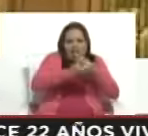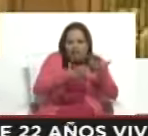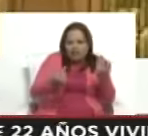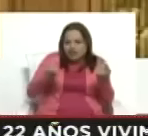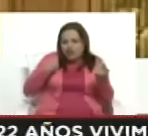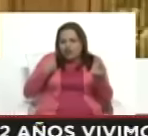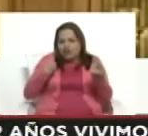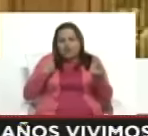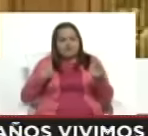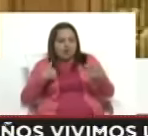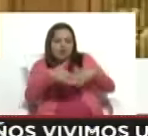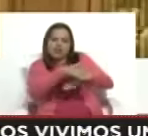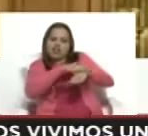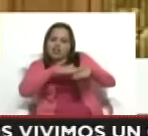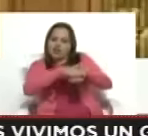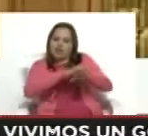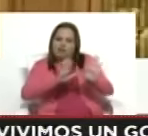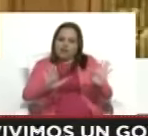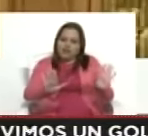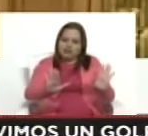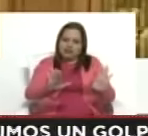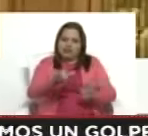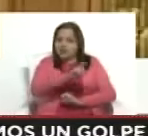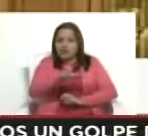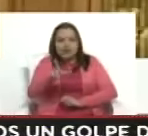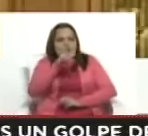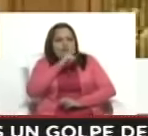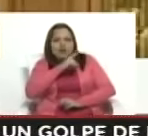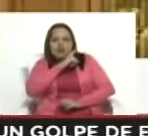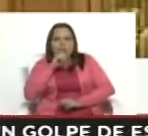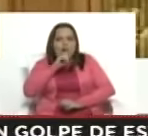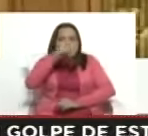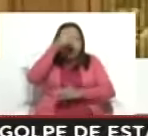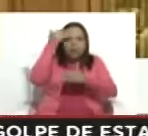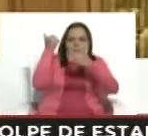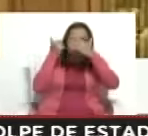Por eso pido disculpas a quien no haya nombrado.